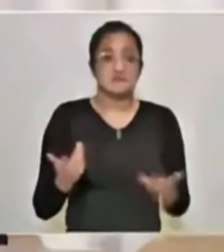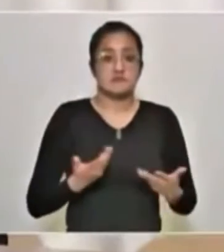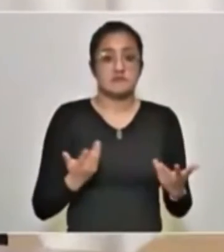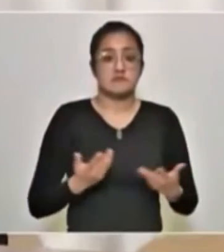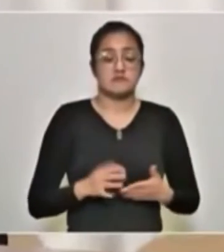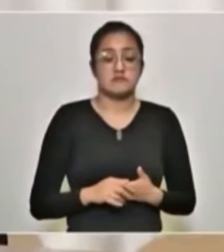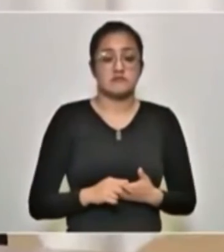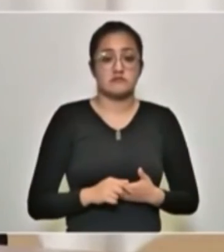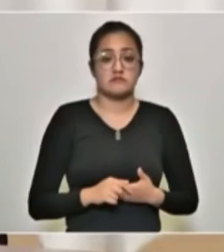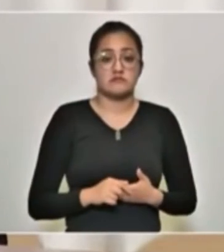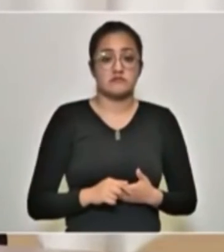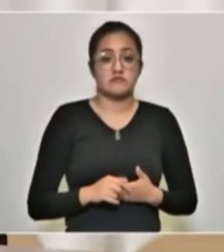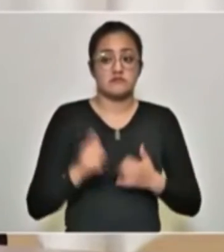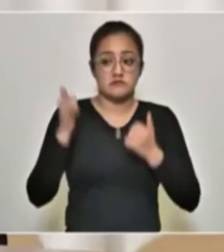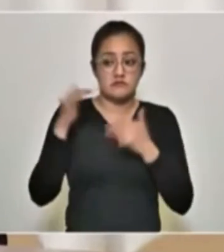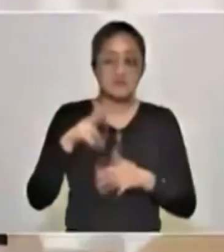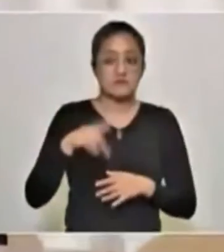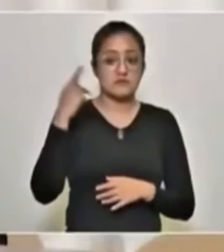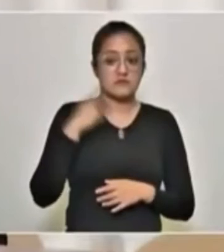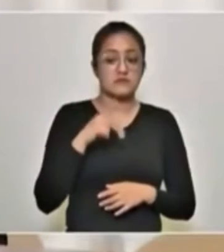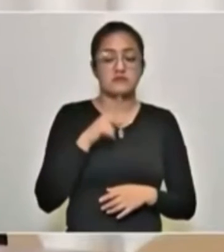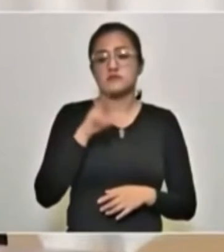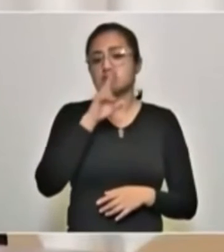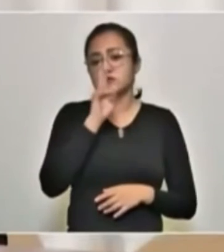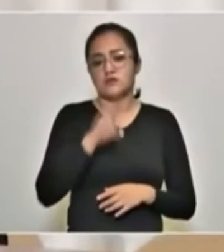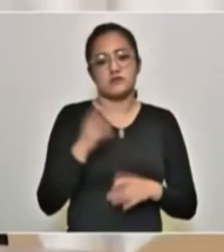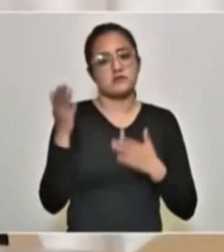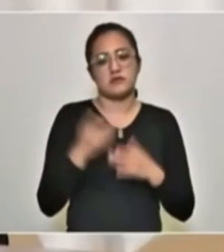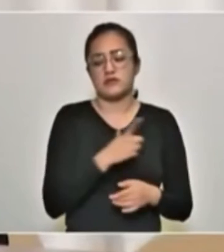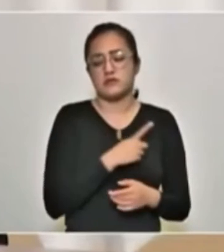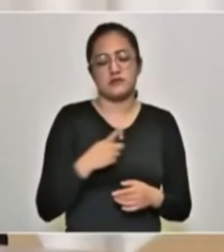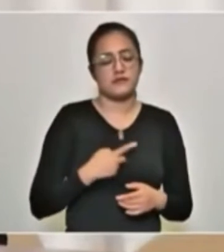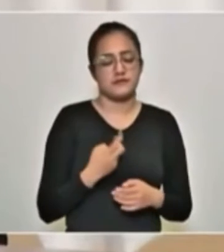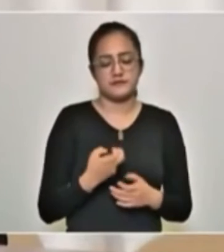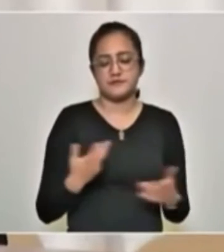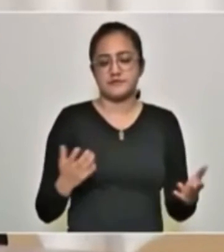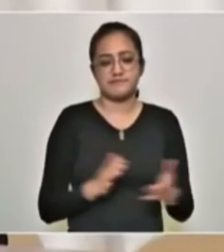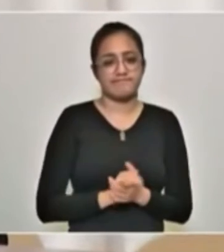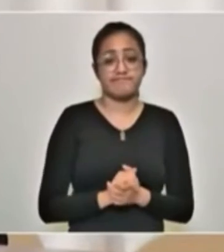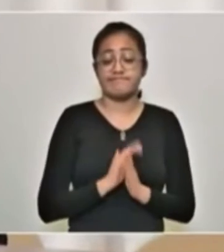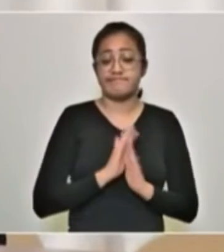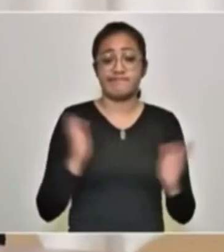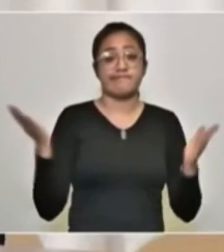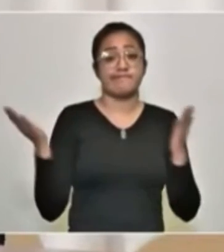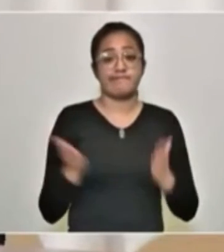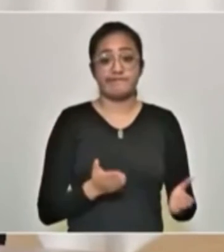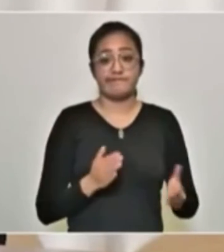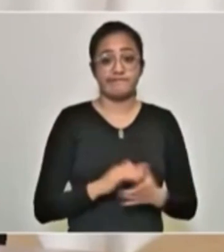traernos a Puebla lo que no nunca debe haber llegado a Puebla. Ya lo lograron.